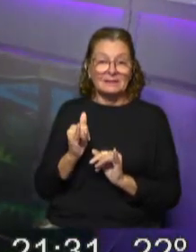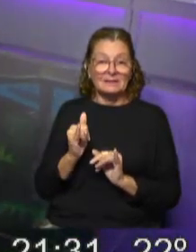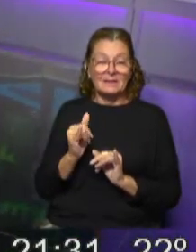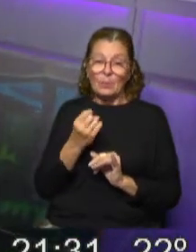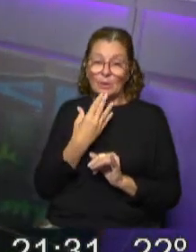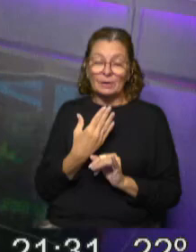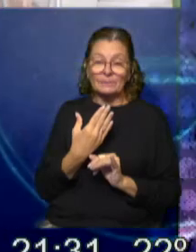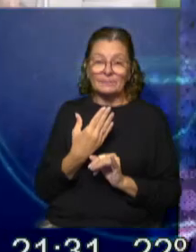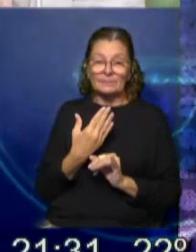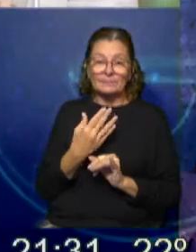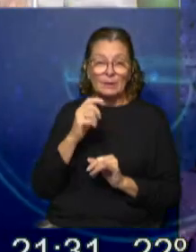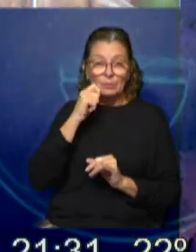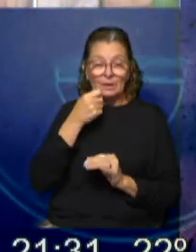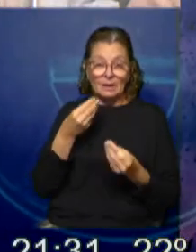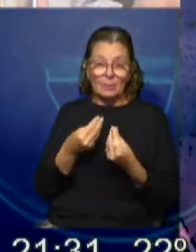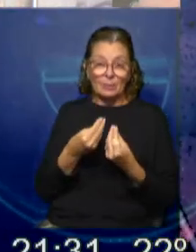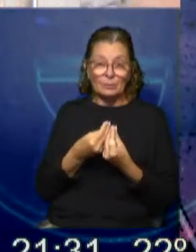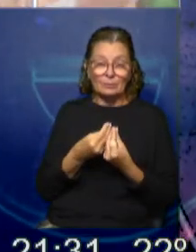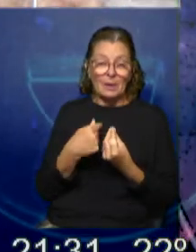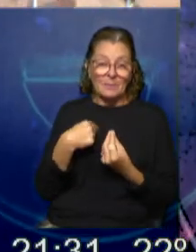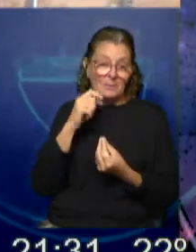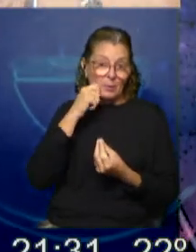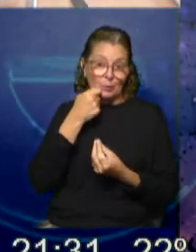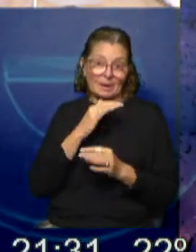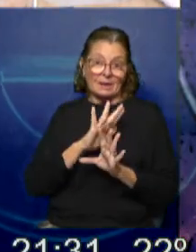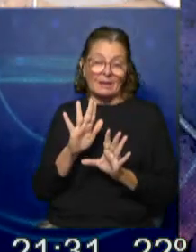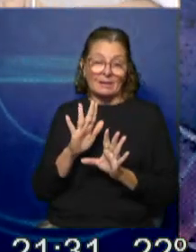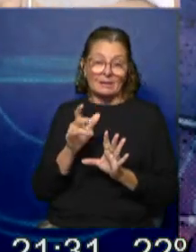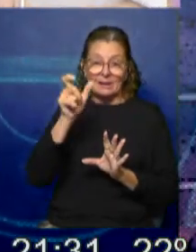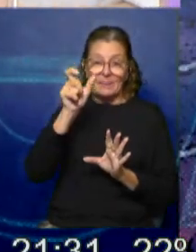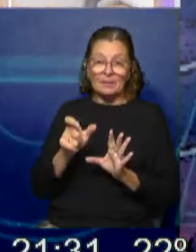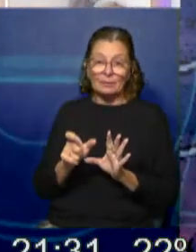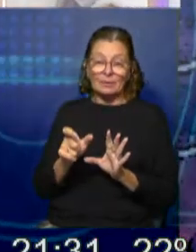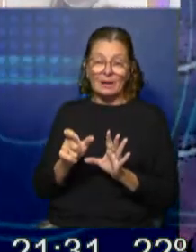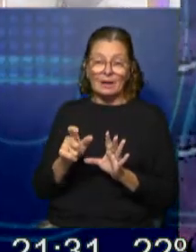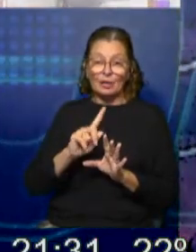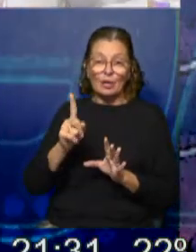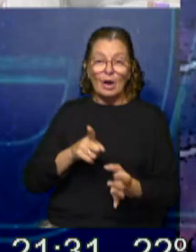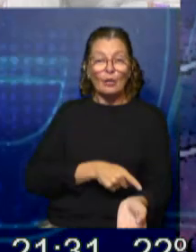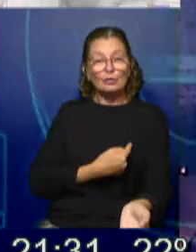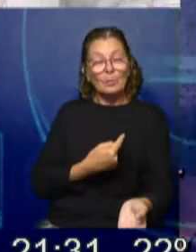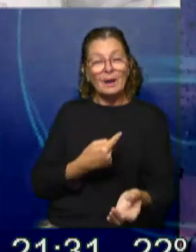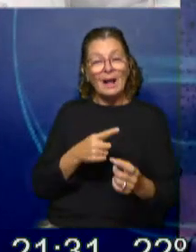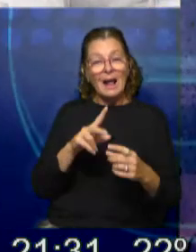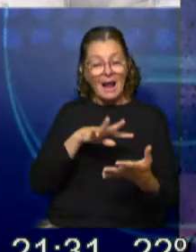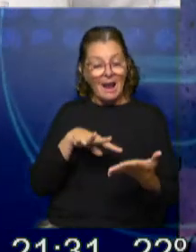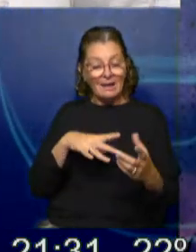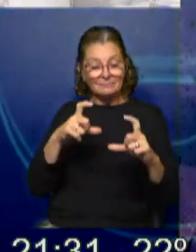Y bueno, lo que nos gustaría, o por lo menos a mí me gustaría, es que la gente que no está acostumbrada a leer novela